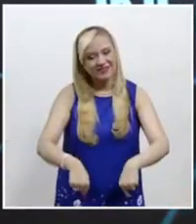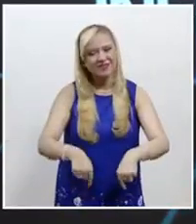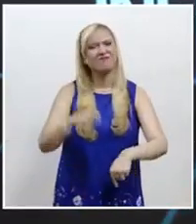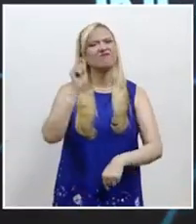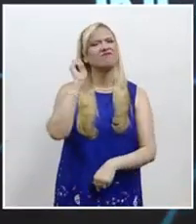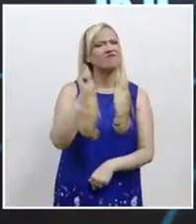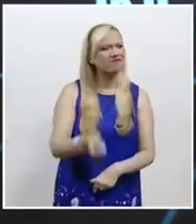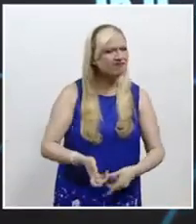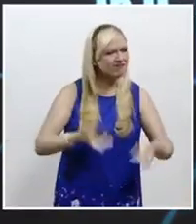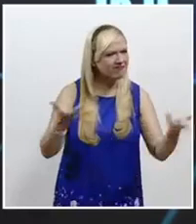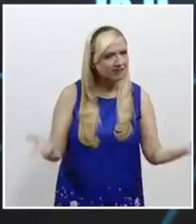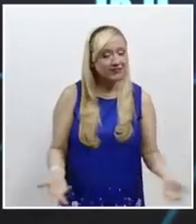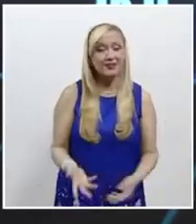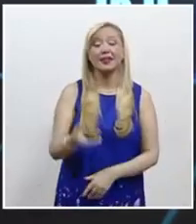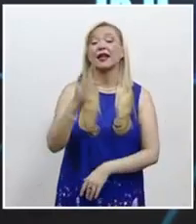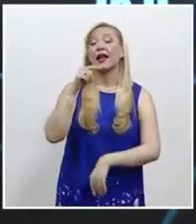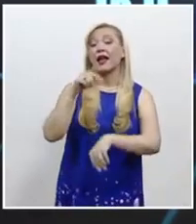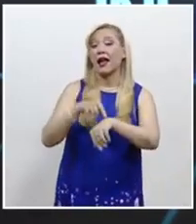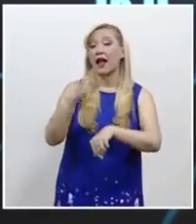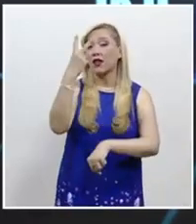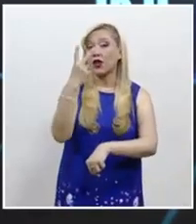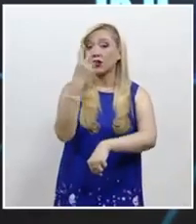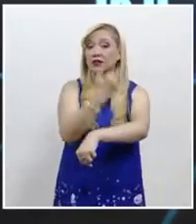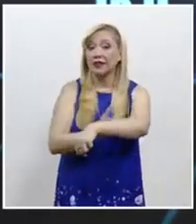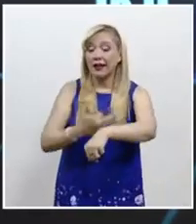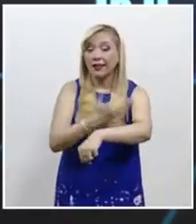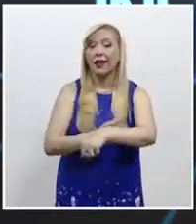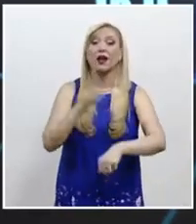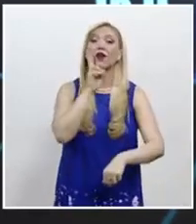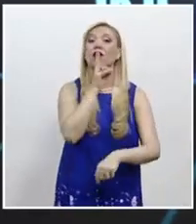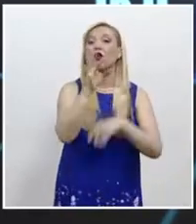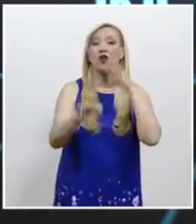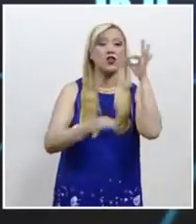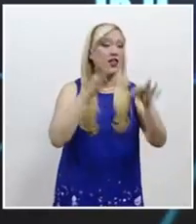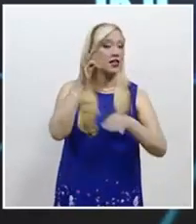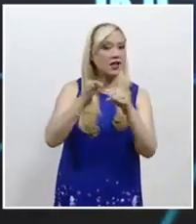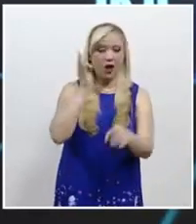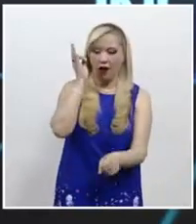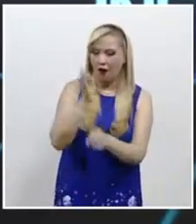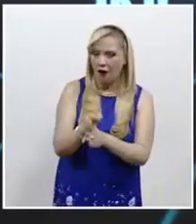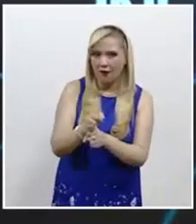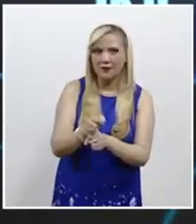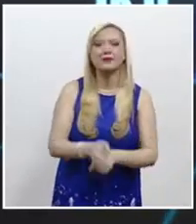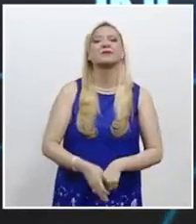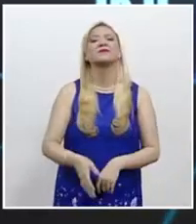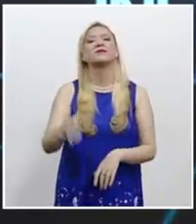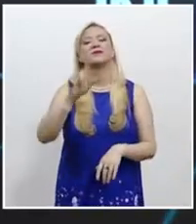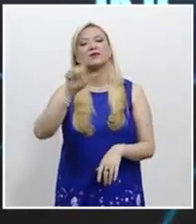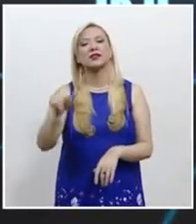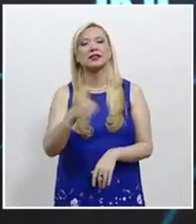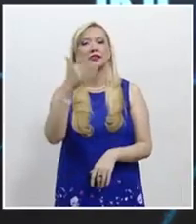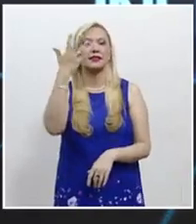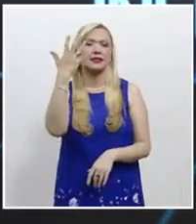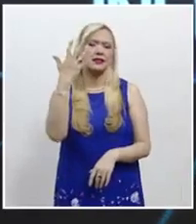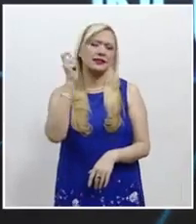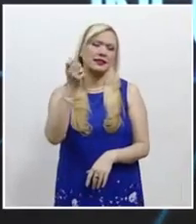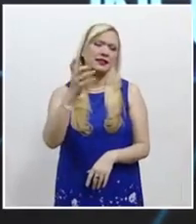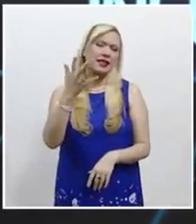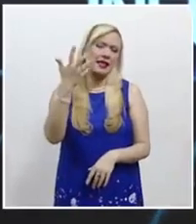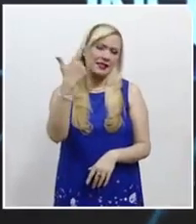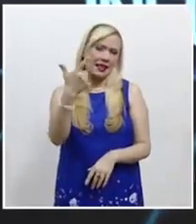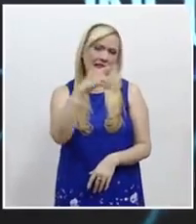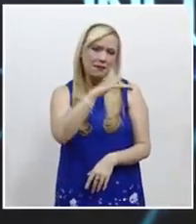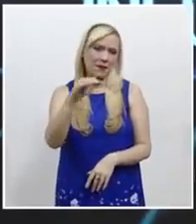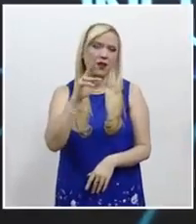tendrán nuevo horario. A las 14 horas le presentaremos Poder Informativo al Momento. A las 19:30 horas le tendremos un avance